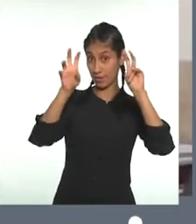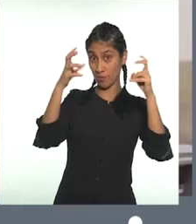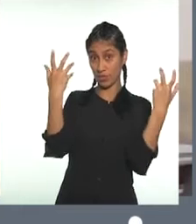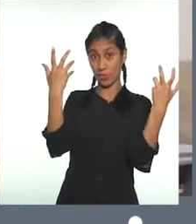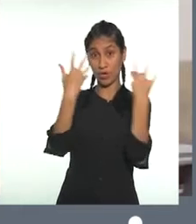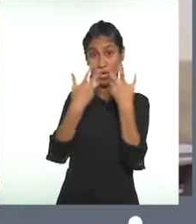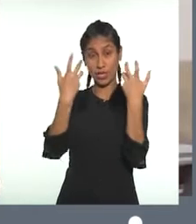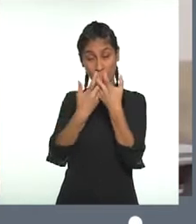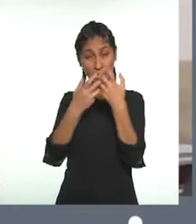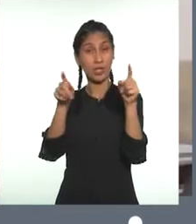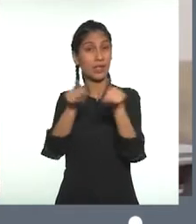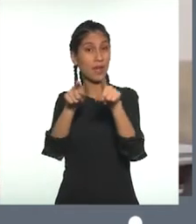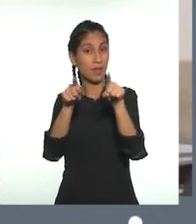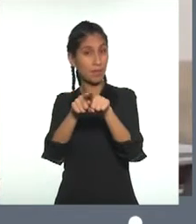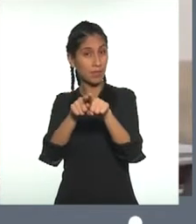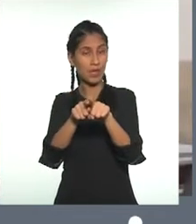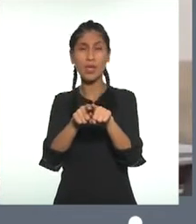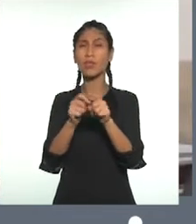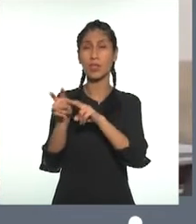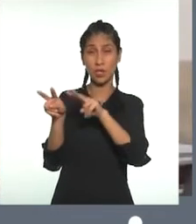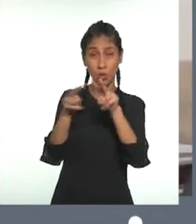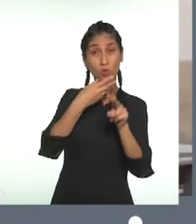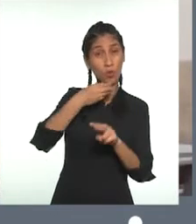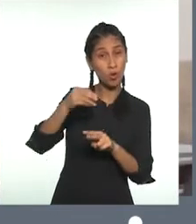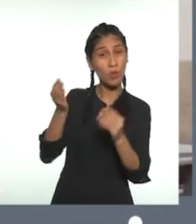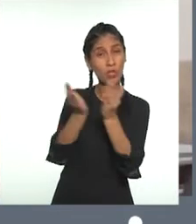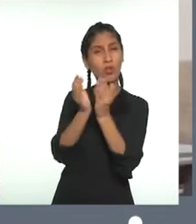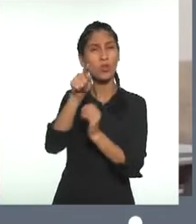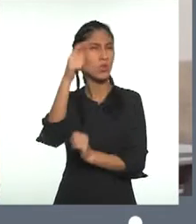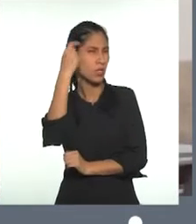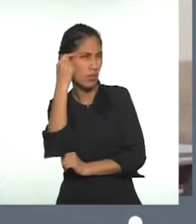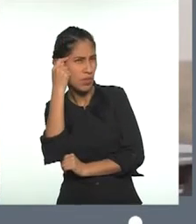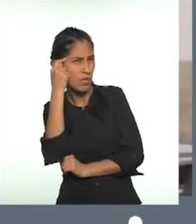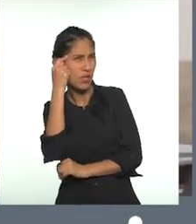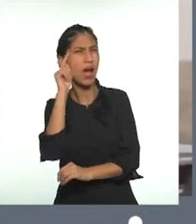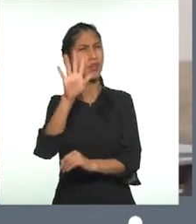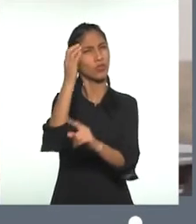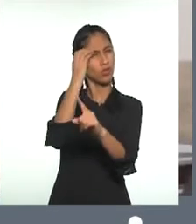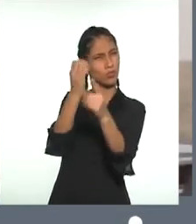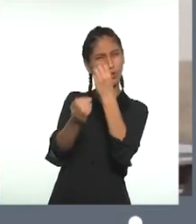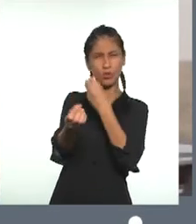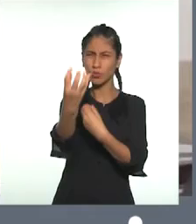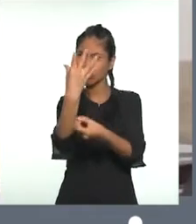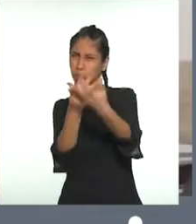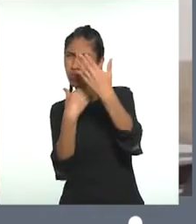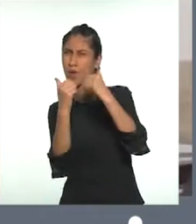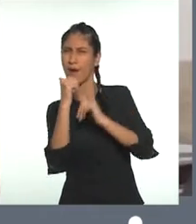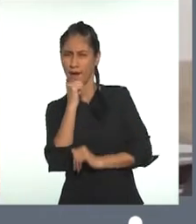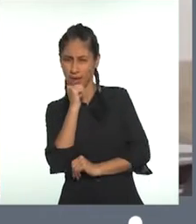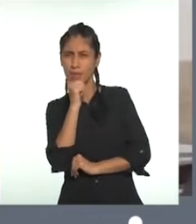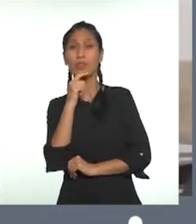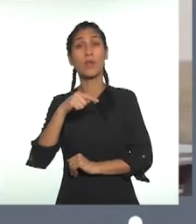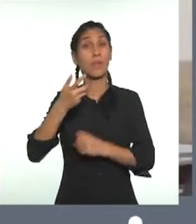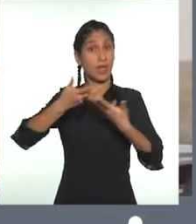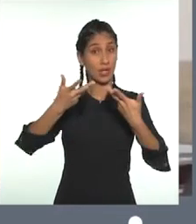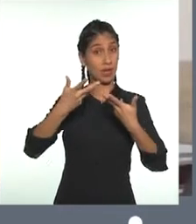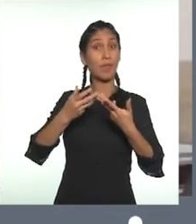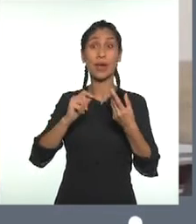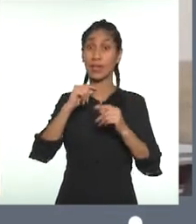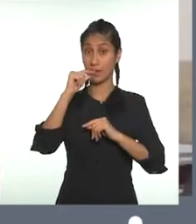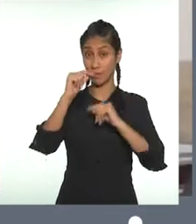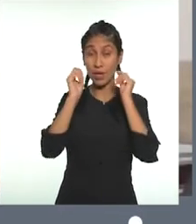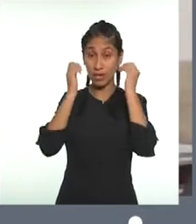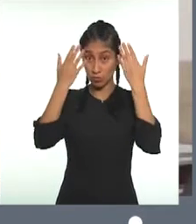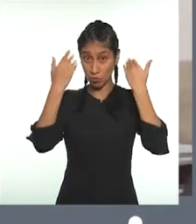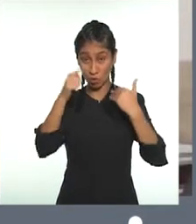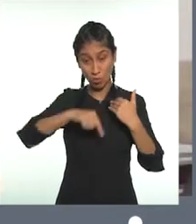¿no?, y escuchar las opiniones de nuestros estudiantes. Que las nuevas generaciones no sientan que su género es un limitante para